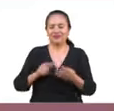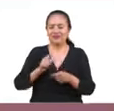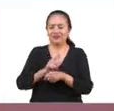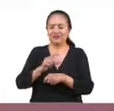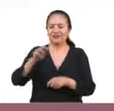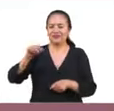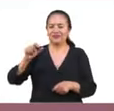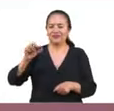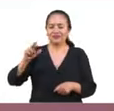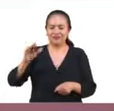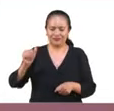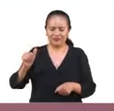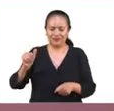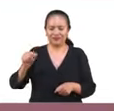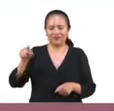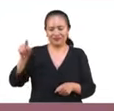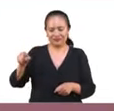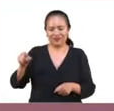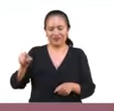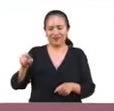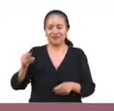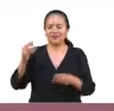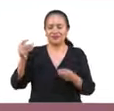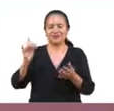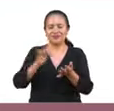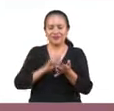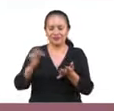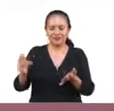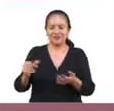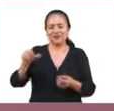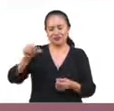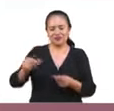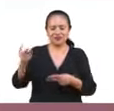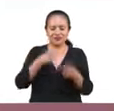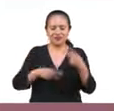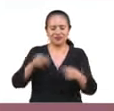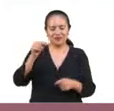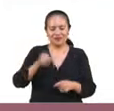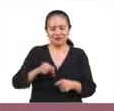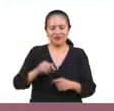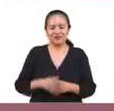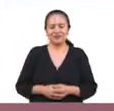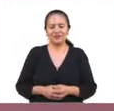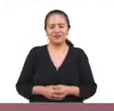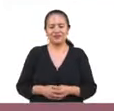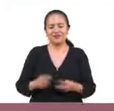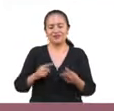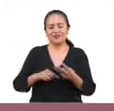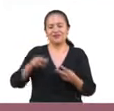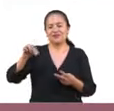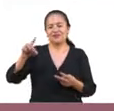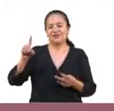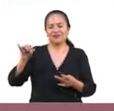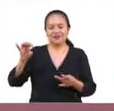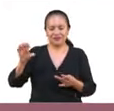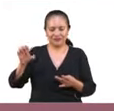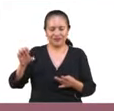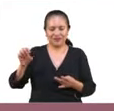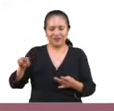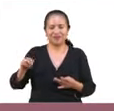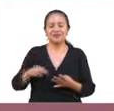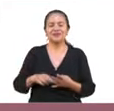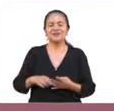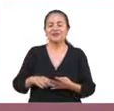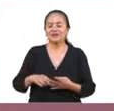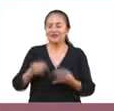licenciada María del Rocío García Pérez, muchas gracias por estar presente. A Nadine Flora